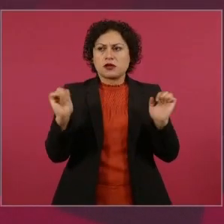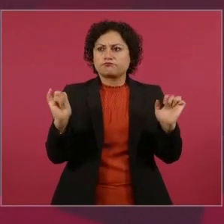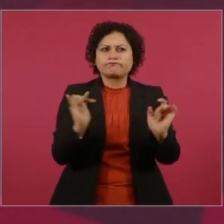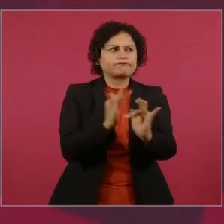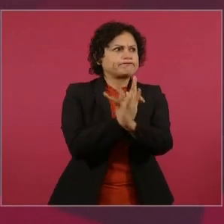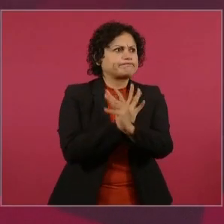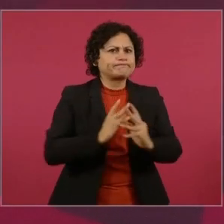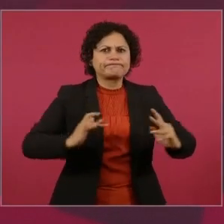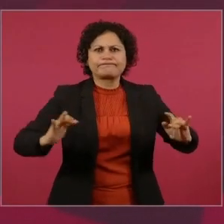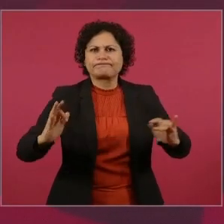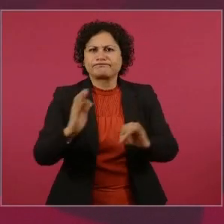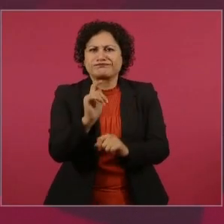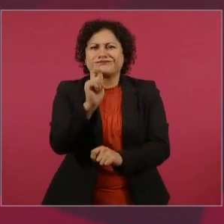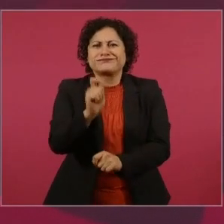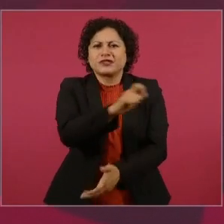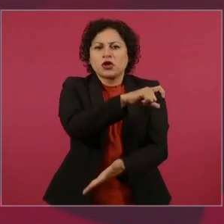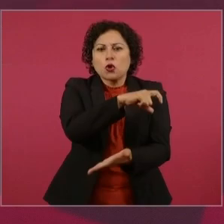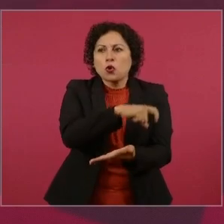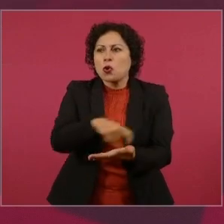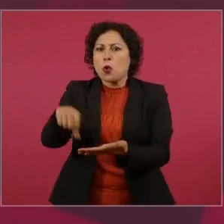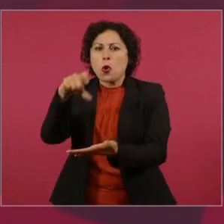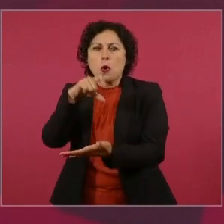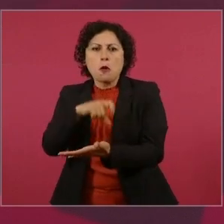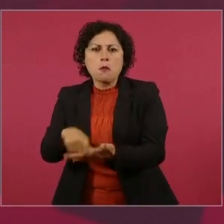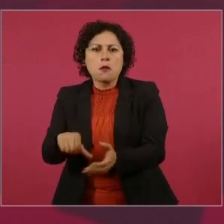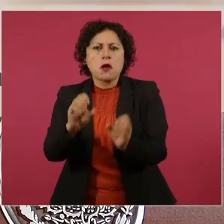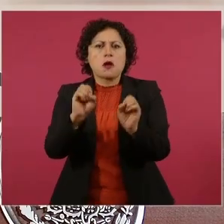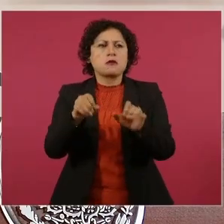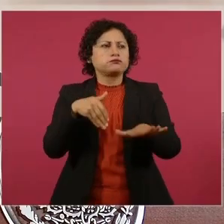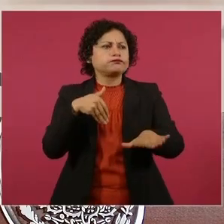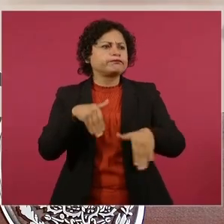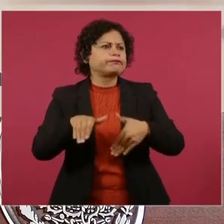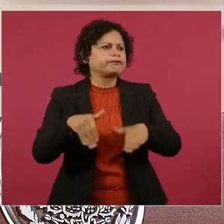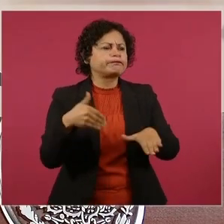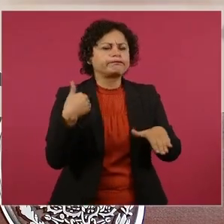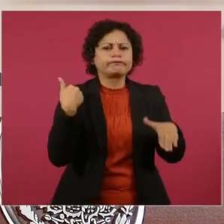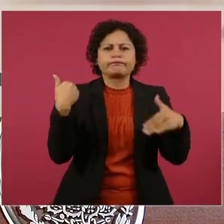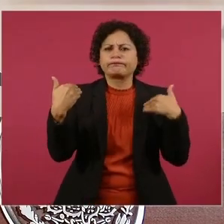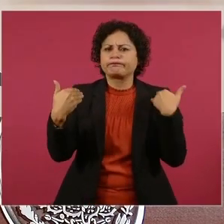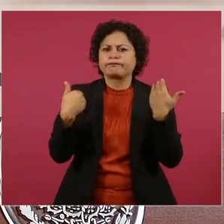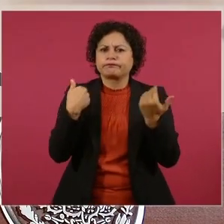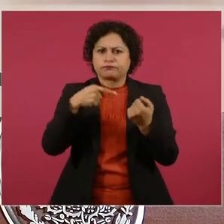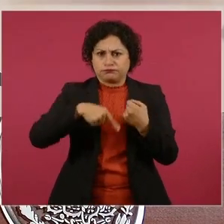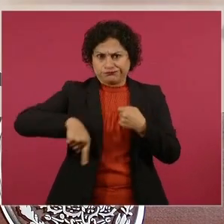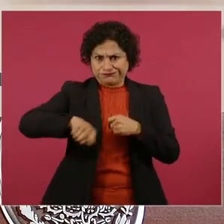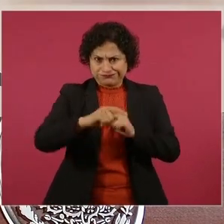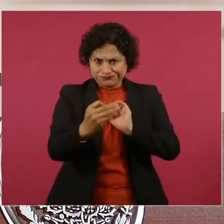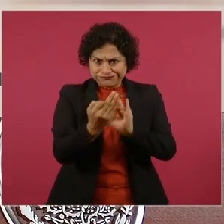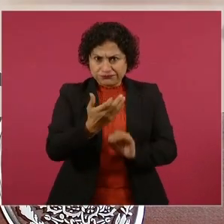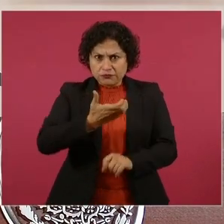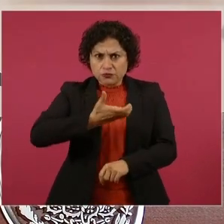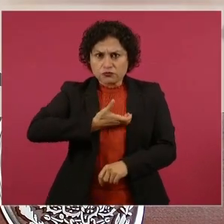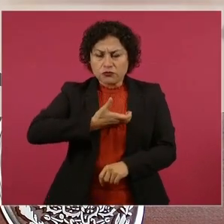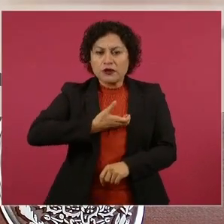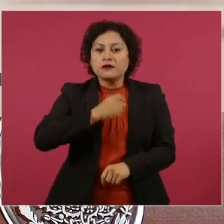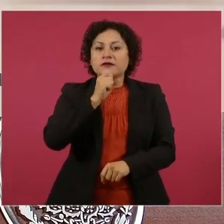y a pasear al Zócalo de a ver las